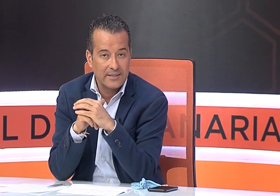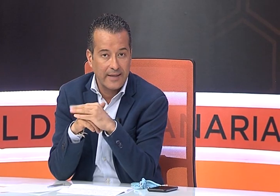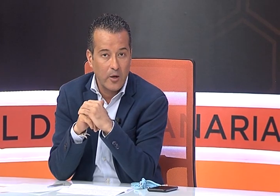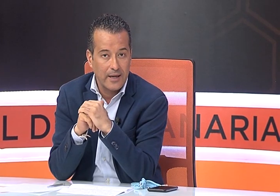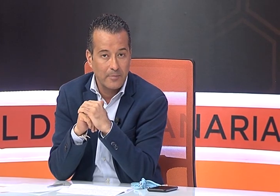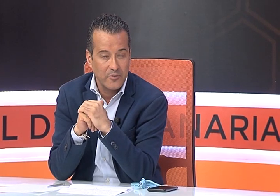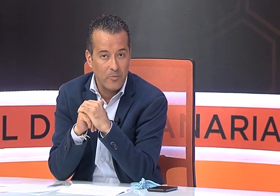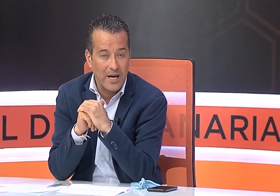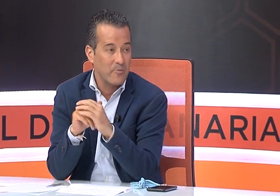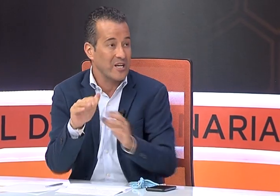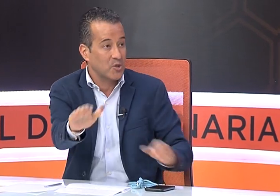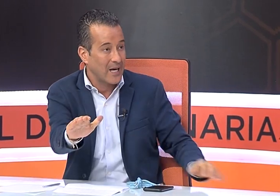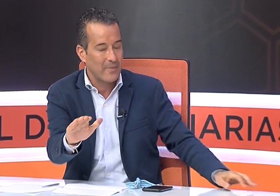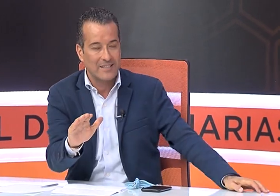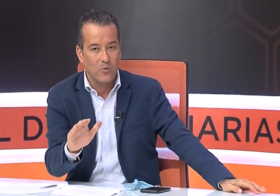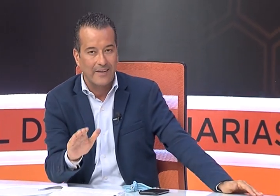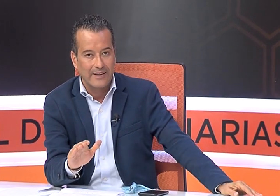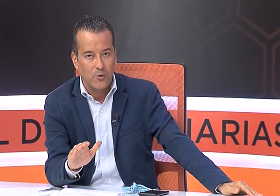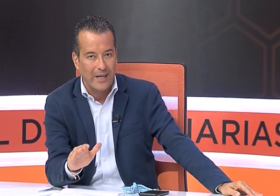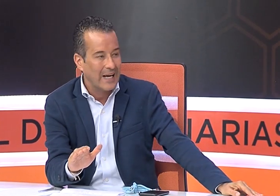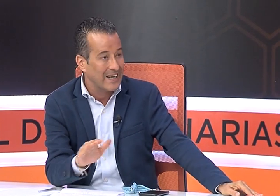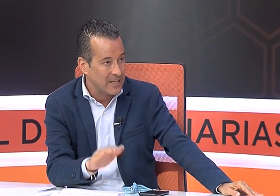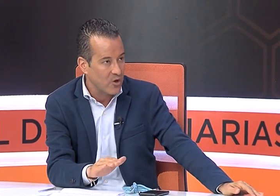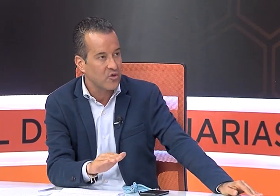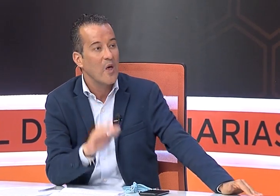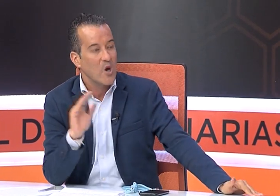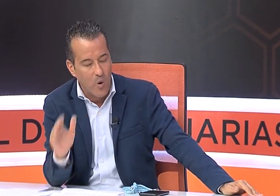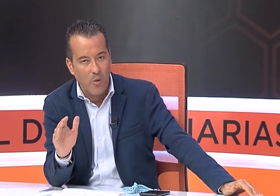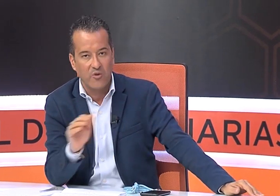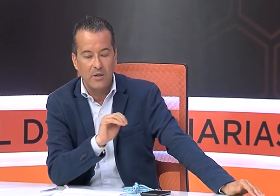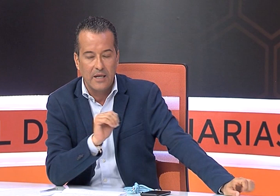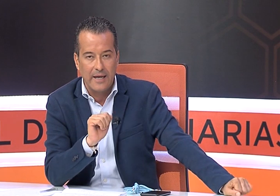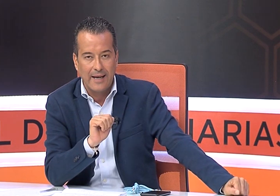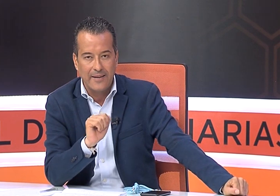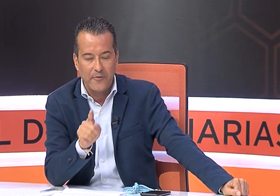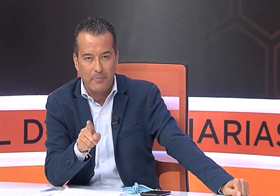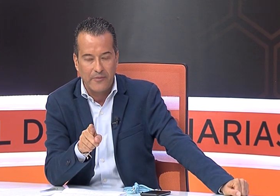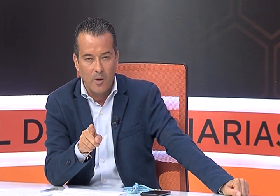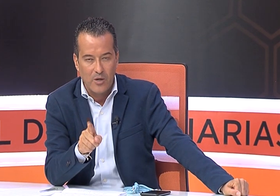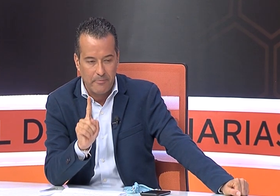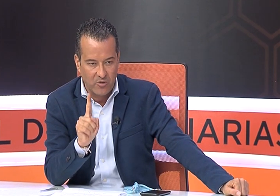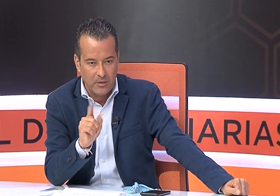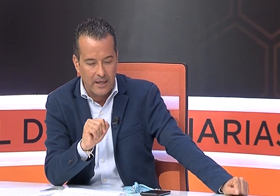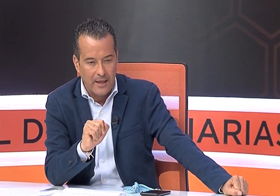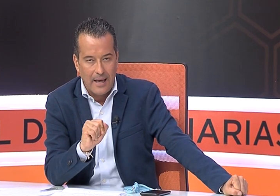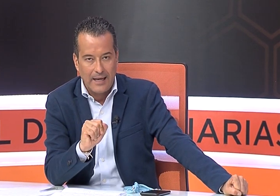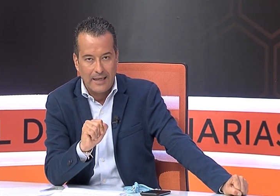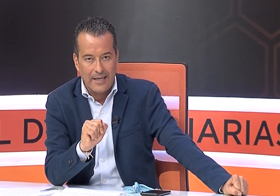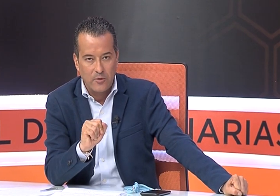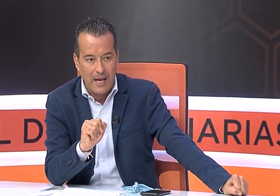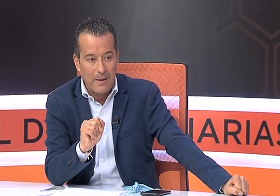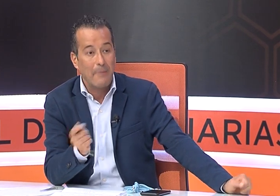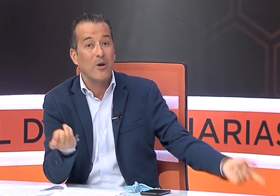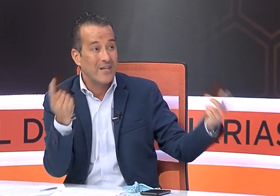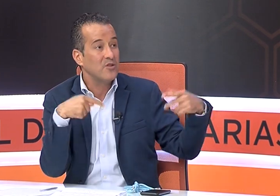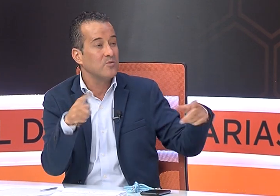Suárez, el secretario general del Partido Popular, le ponía sobre la mesa un candidato que era Ángel Sabroso como posible candidato del Partido Popular, posible a la alcaldía de Ciudad